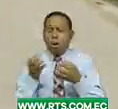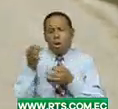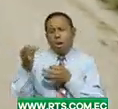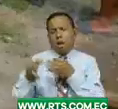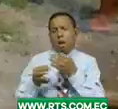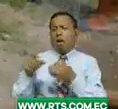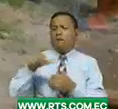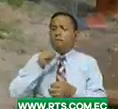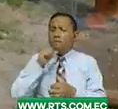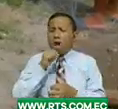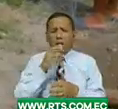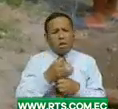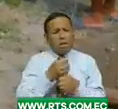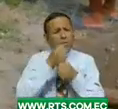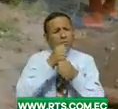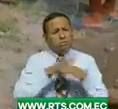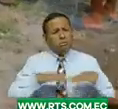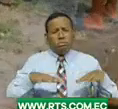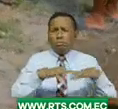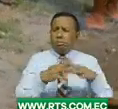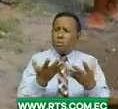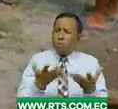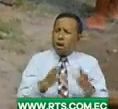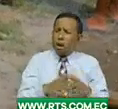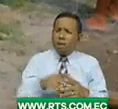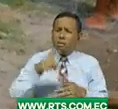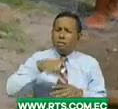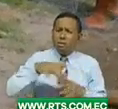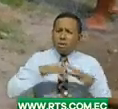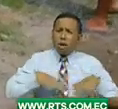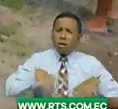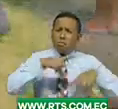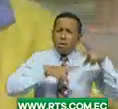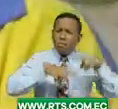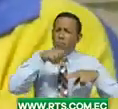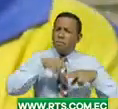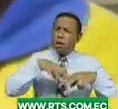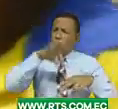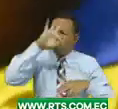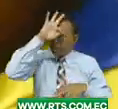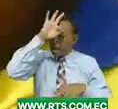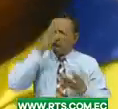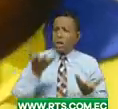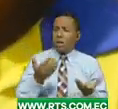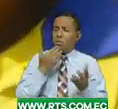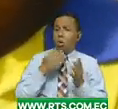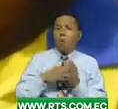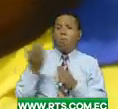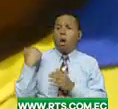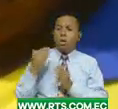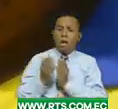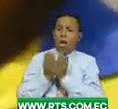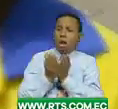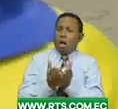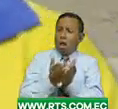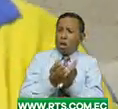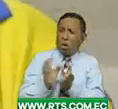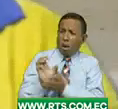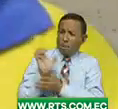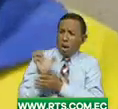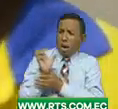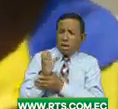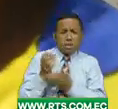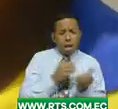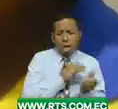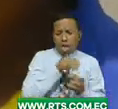la falta de seguridad y la necesidad de un hospital. Se le lancha emergencia de que venía un permiso de Guayaquil, hasta si es el muerto y el